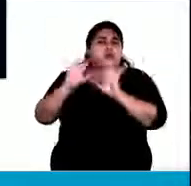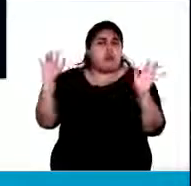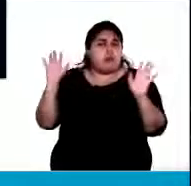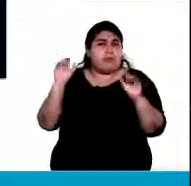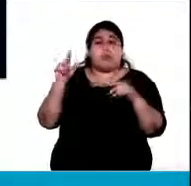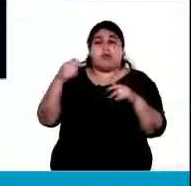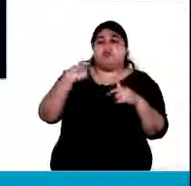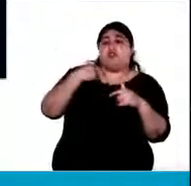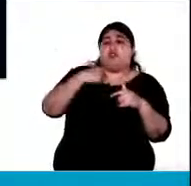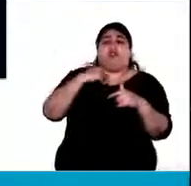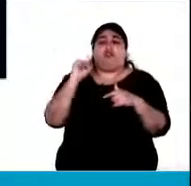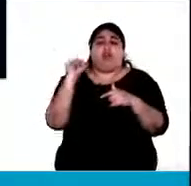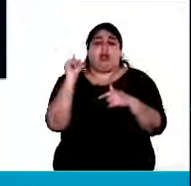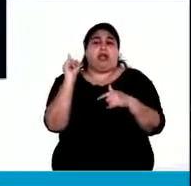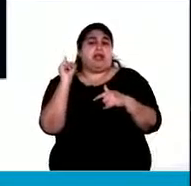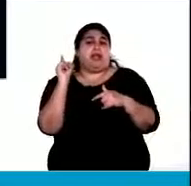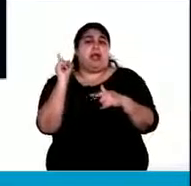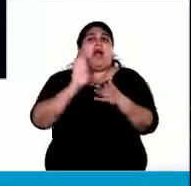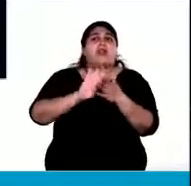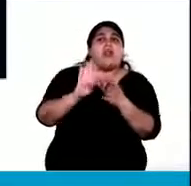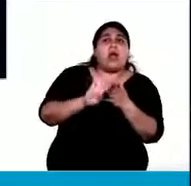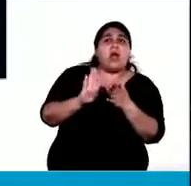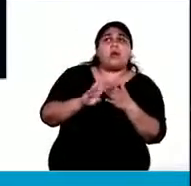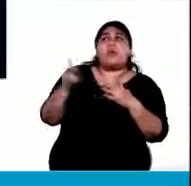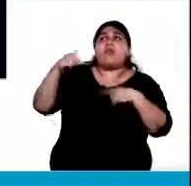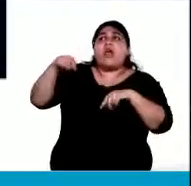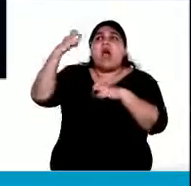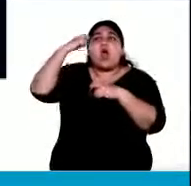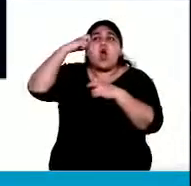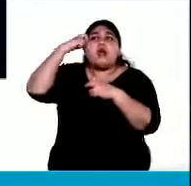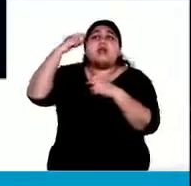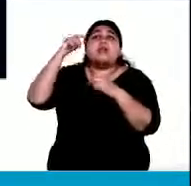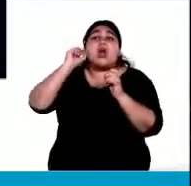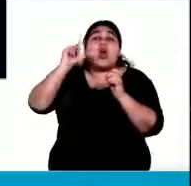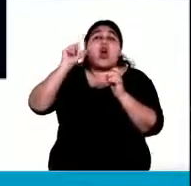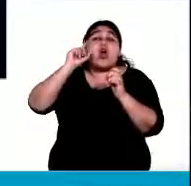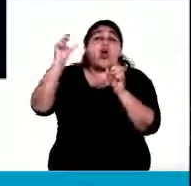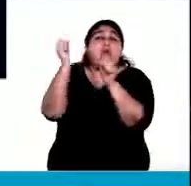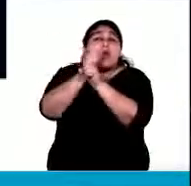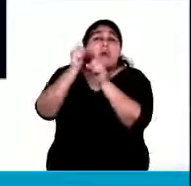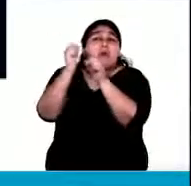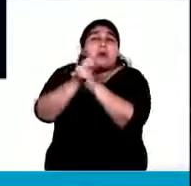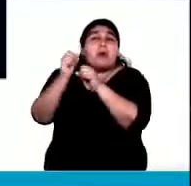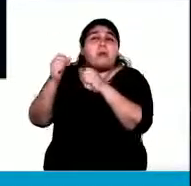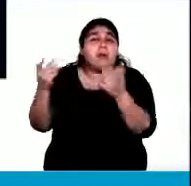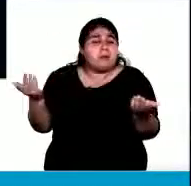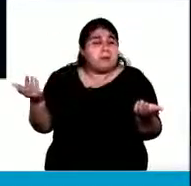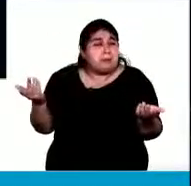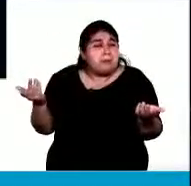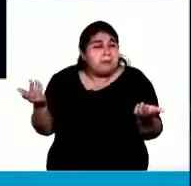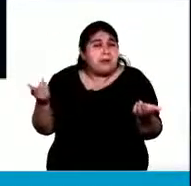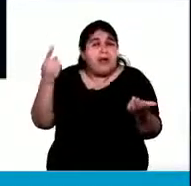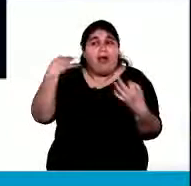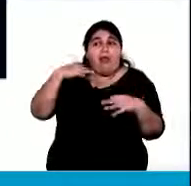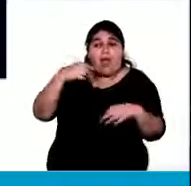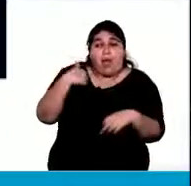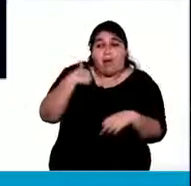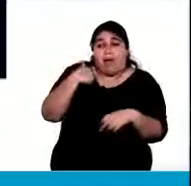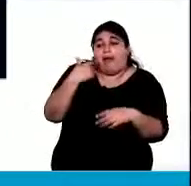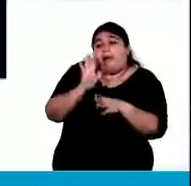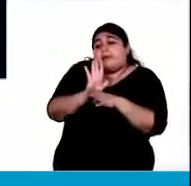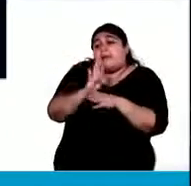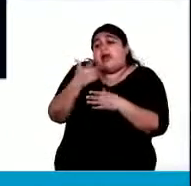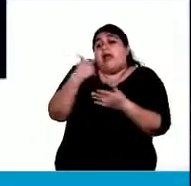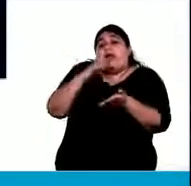no quería endeudarme, pero el Congreso me aprobaba leyes en las que me tenía que endeudar y eso